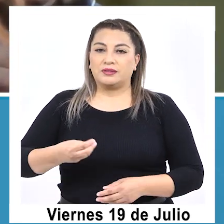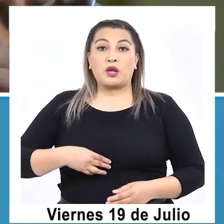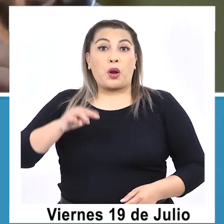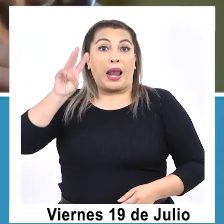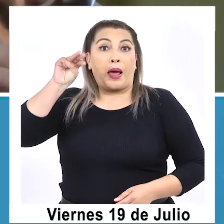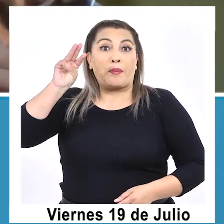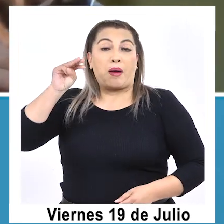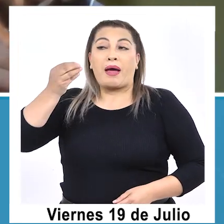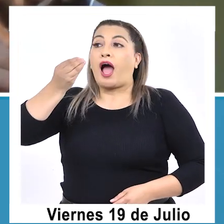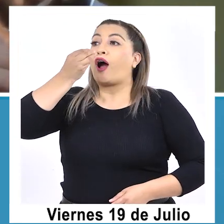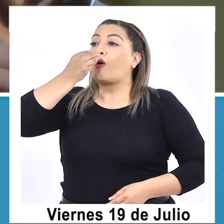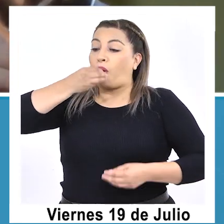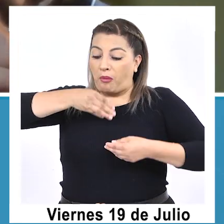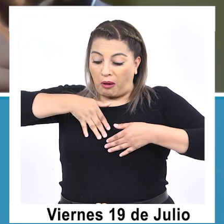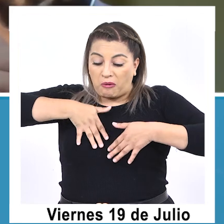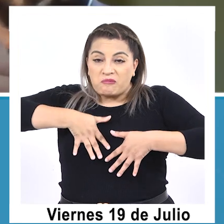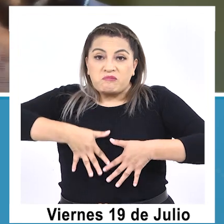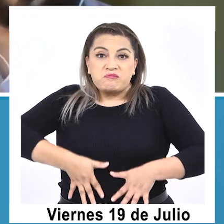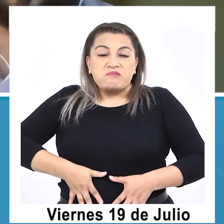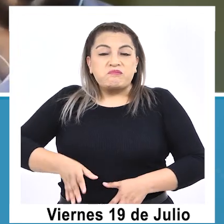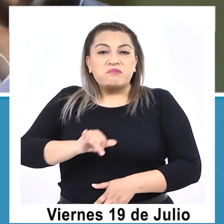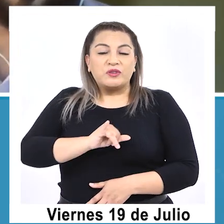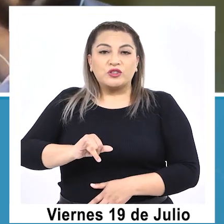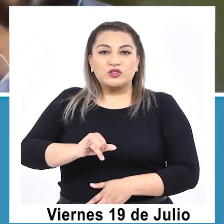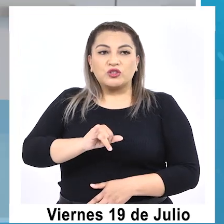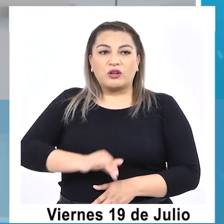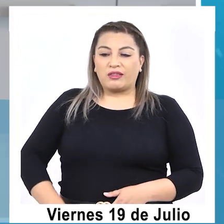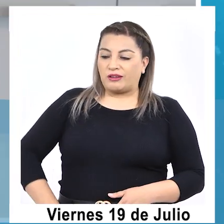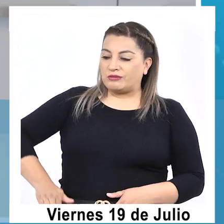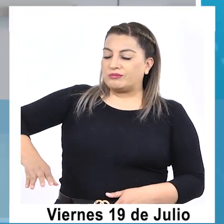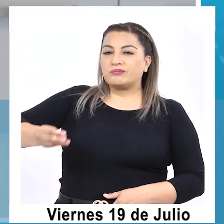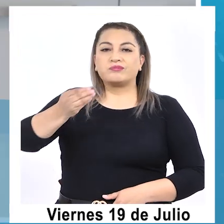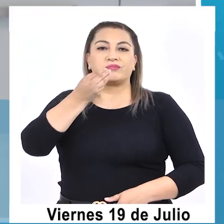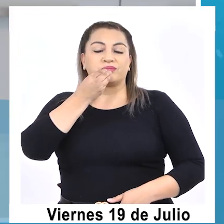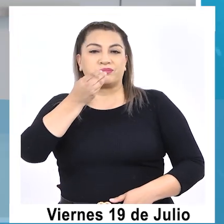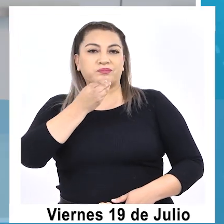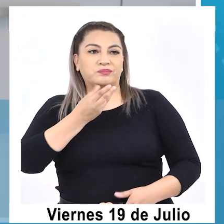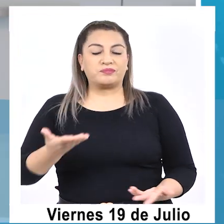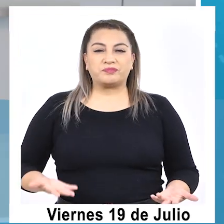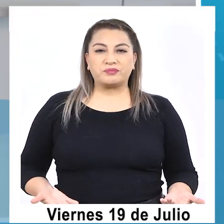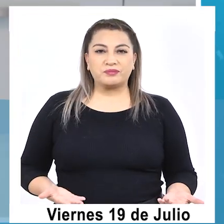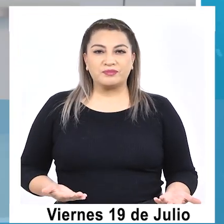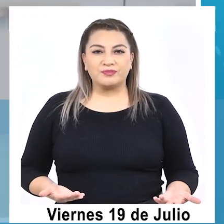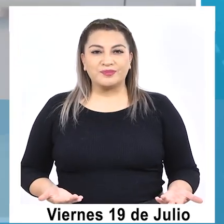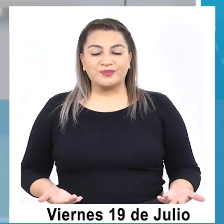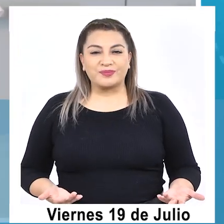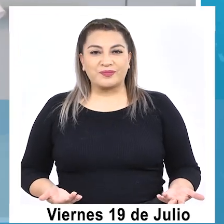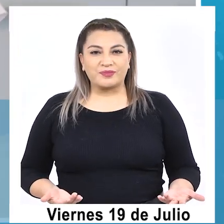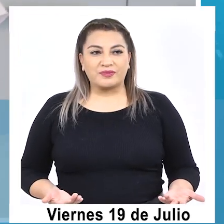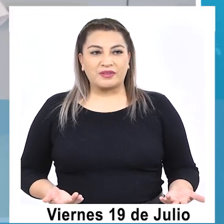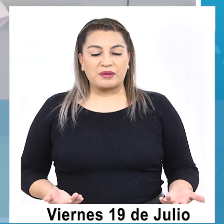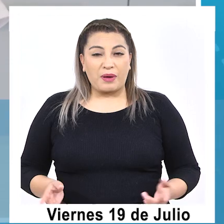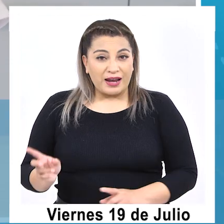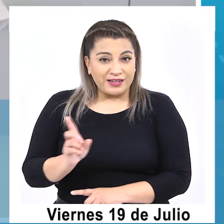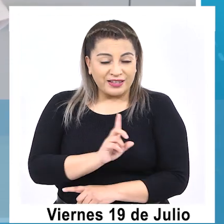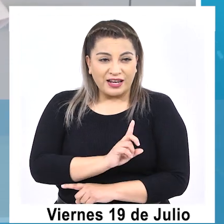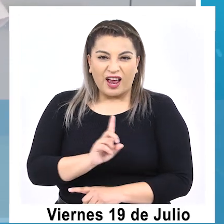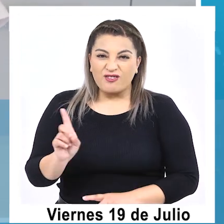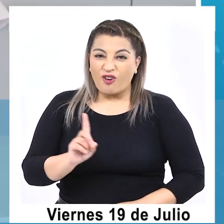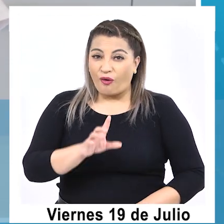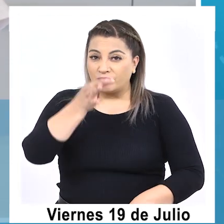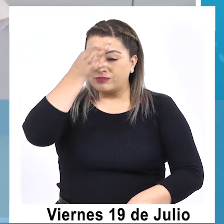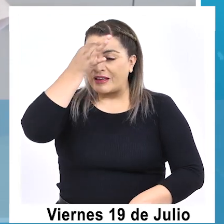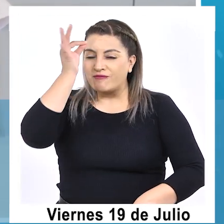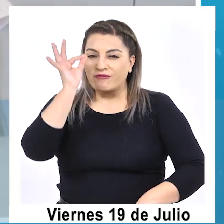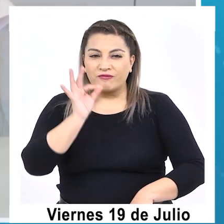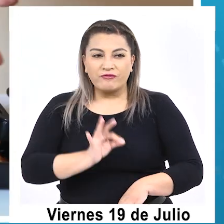traspasa nuestra madre, luego cómo nosotros nos alimentamos, lactancia materna, puede programar a evitar ciertas